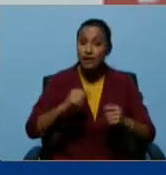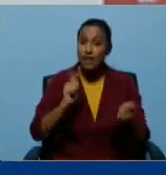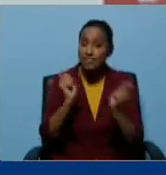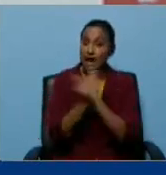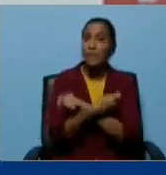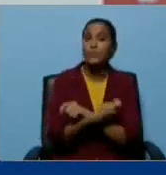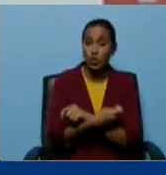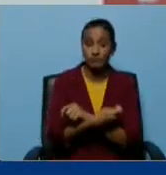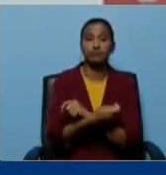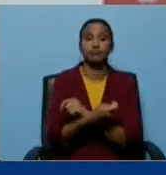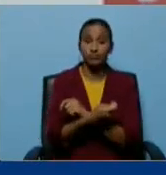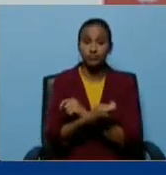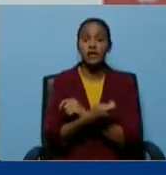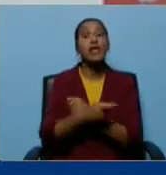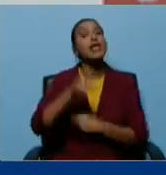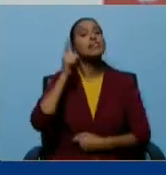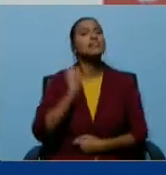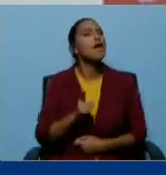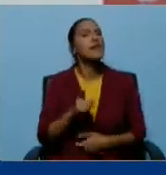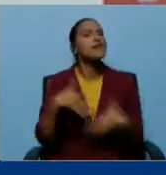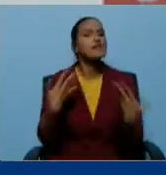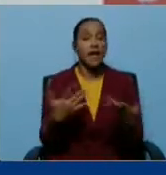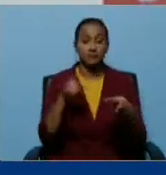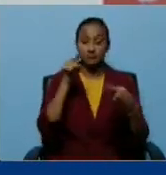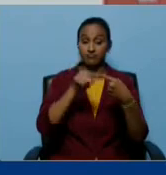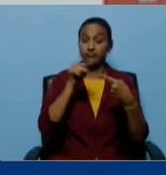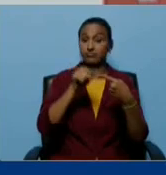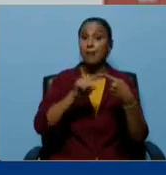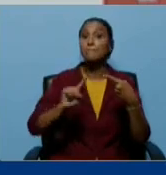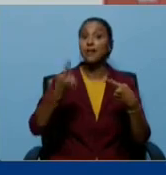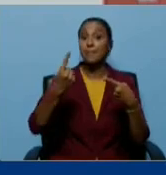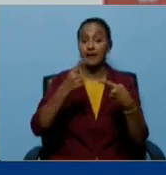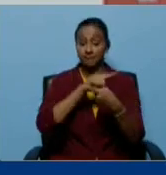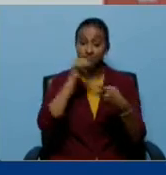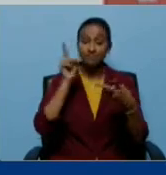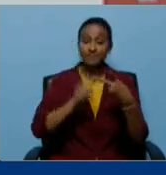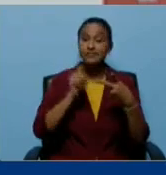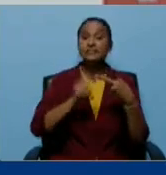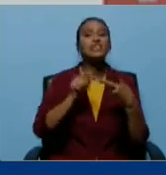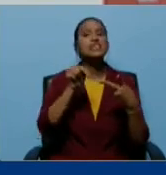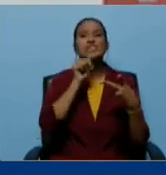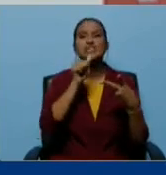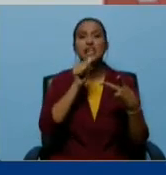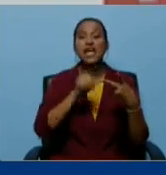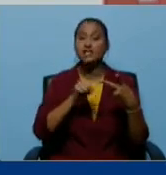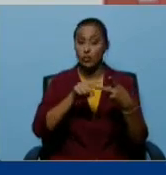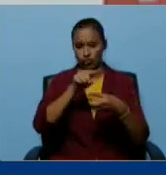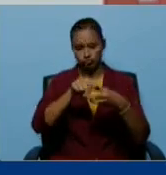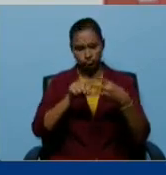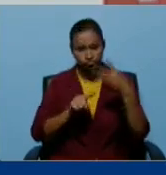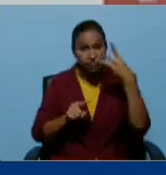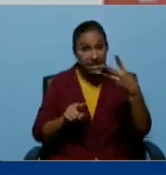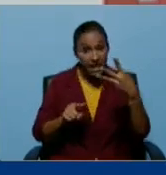dirección tiene que ser el primer anillo. La segunda fuerza transformadora, el segundo anillo.